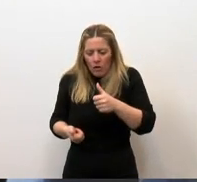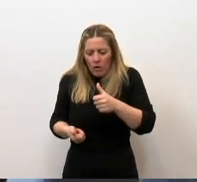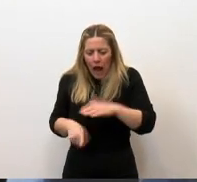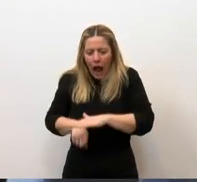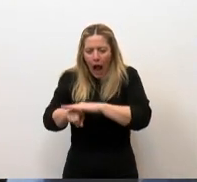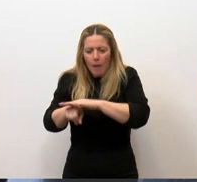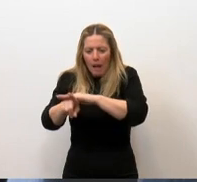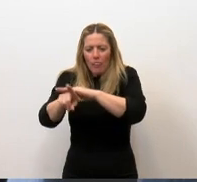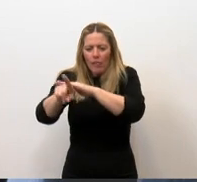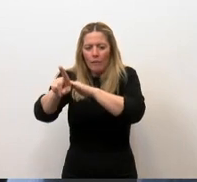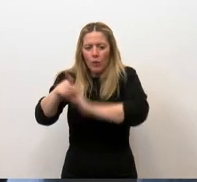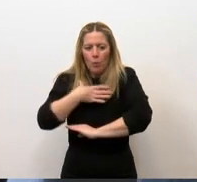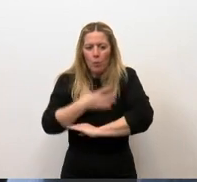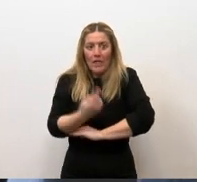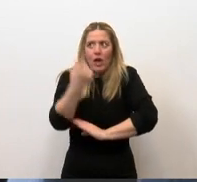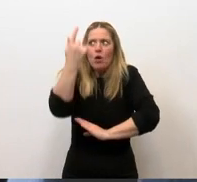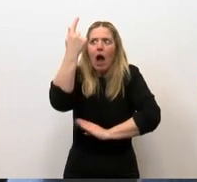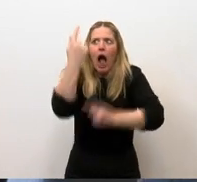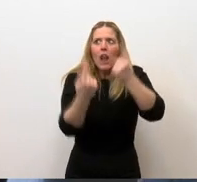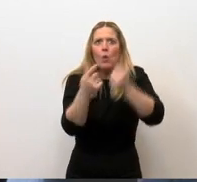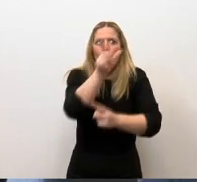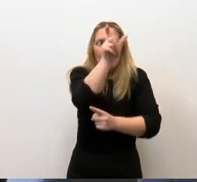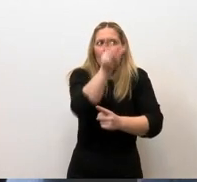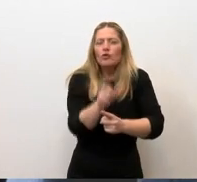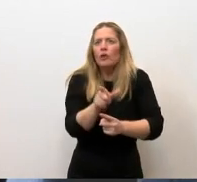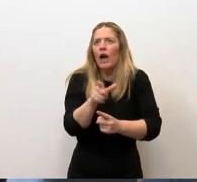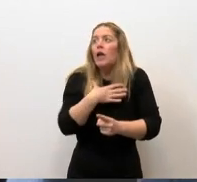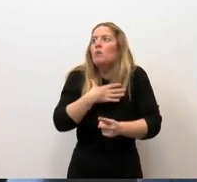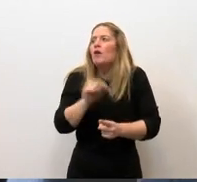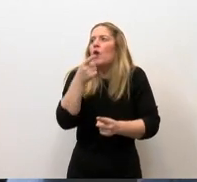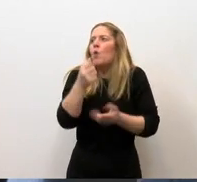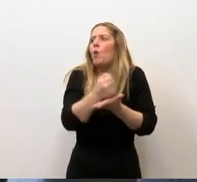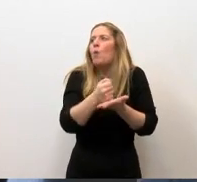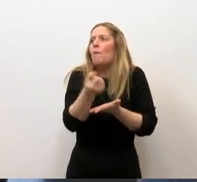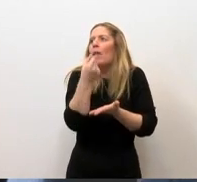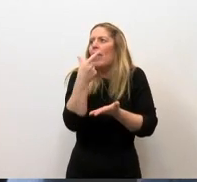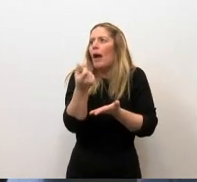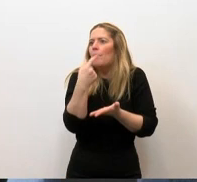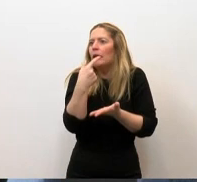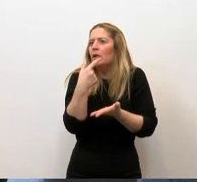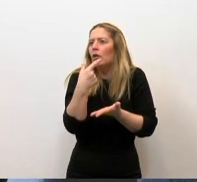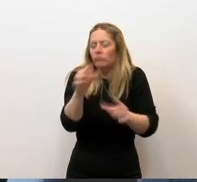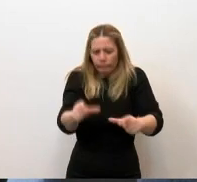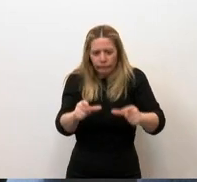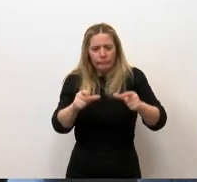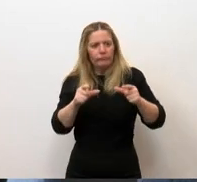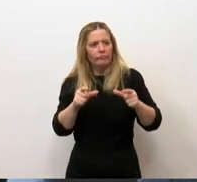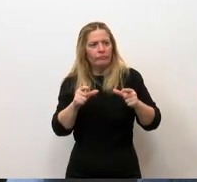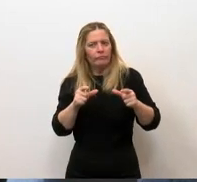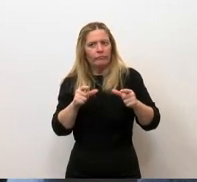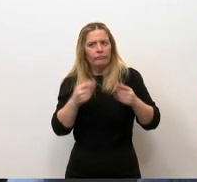una persona que quizá le llegue un medicamento que ha sido gracias o